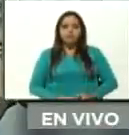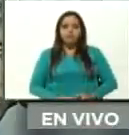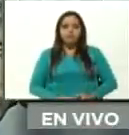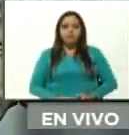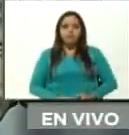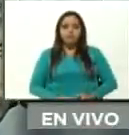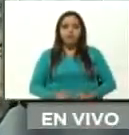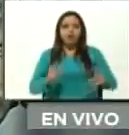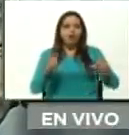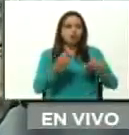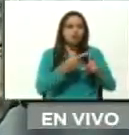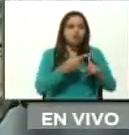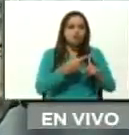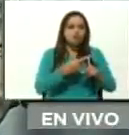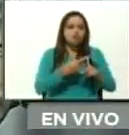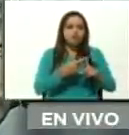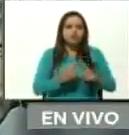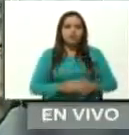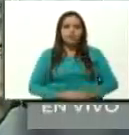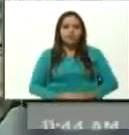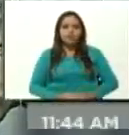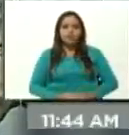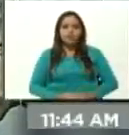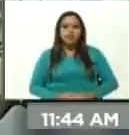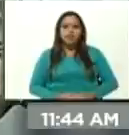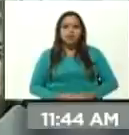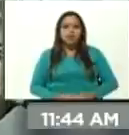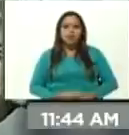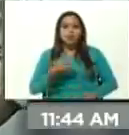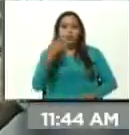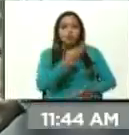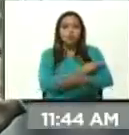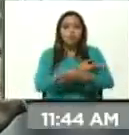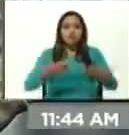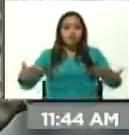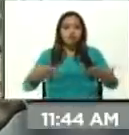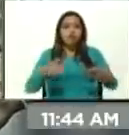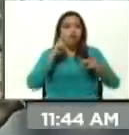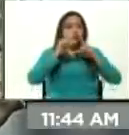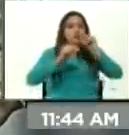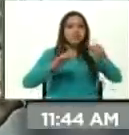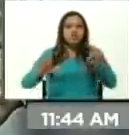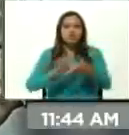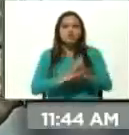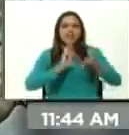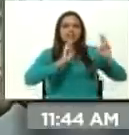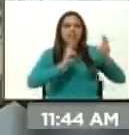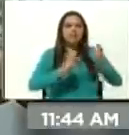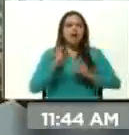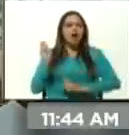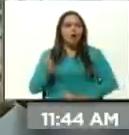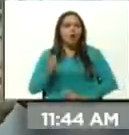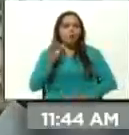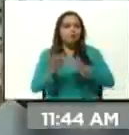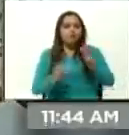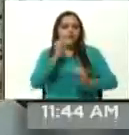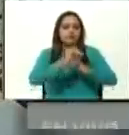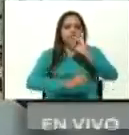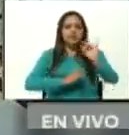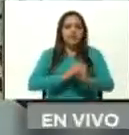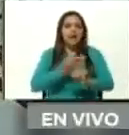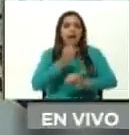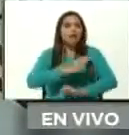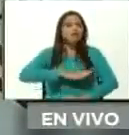el bombardeo de aproximadamente más de 4 millones de Twitter sobre el tema de la CPI, que inundó en